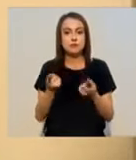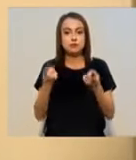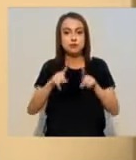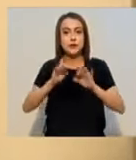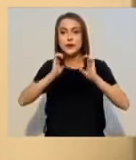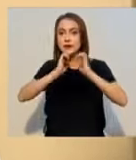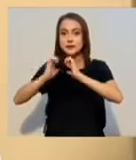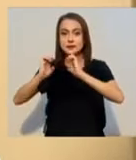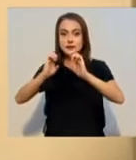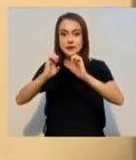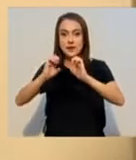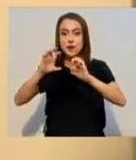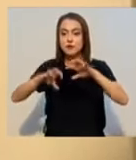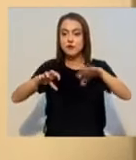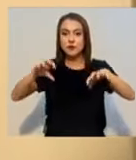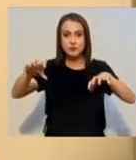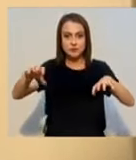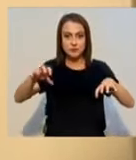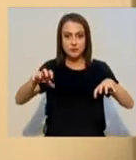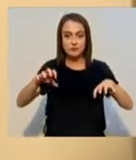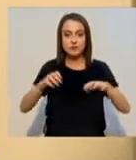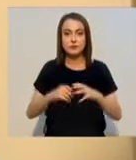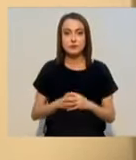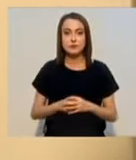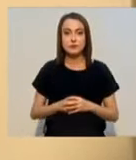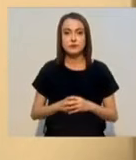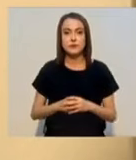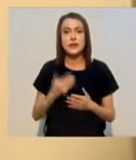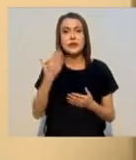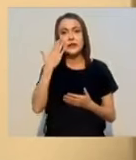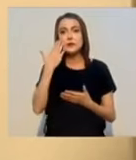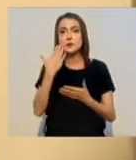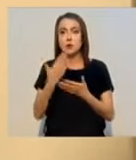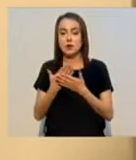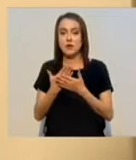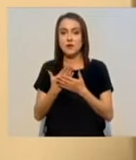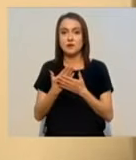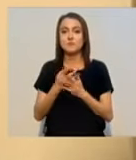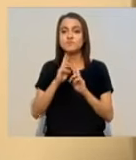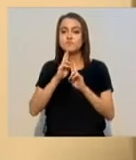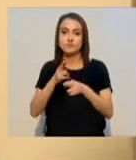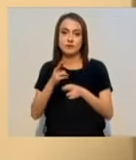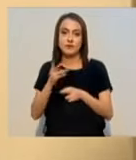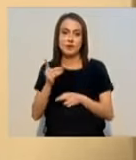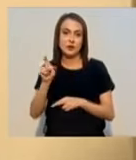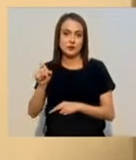la estrategia de regionalización de las pruebas de diagnóstico.